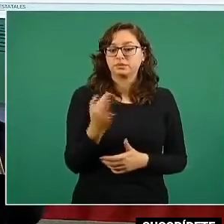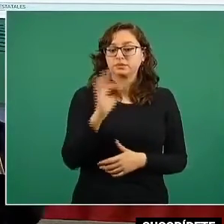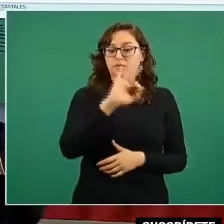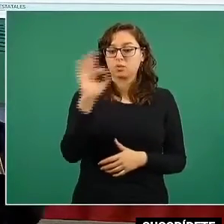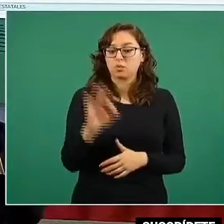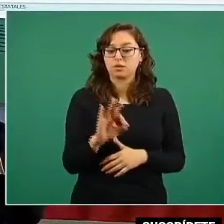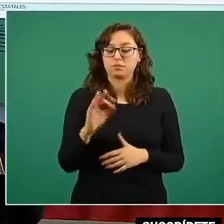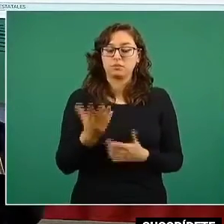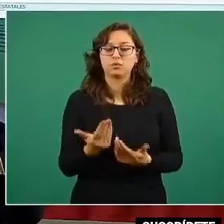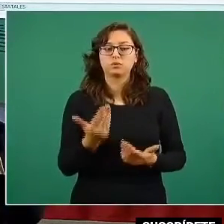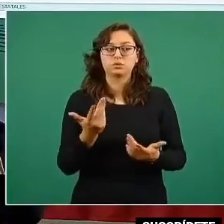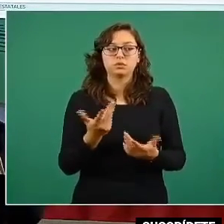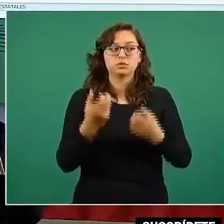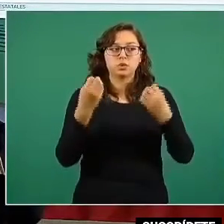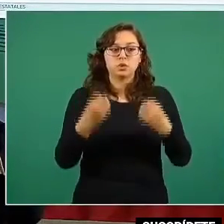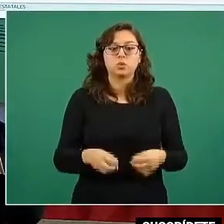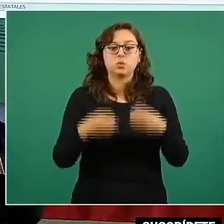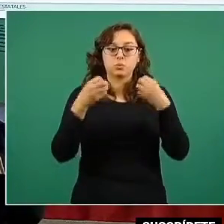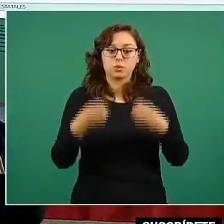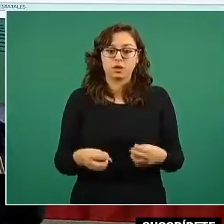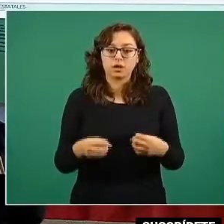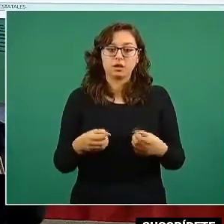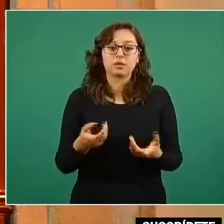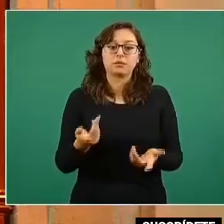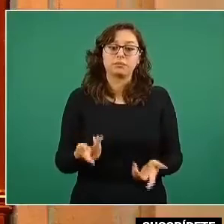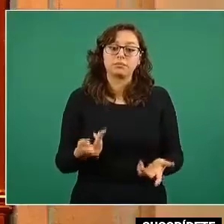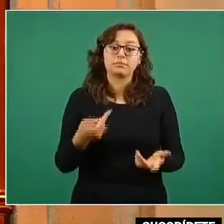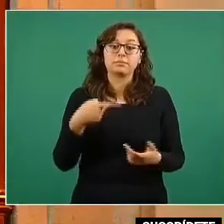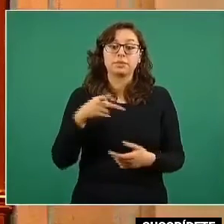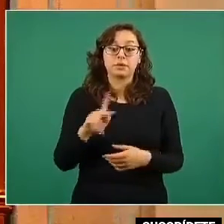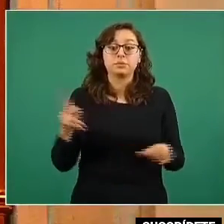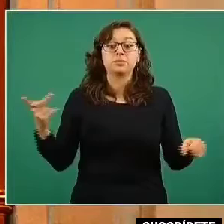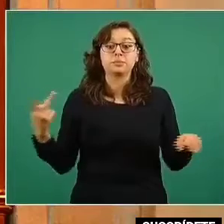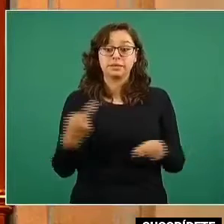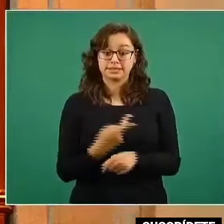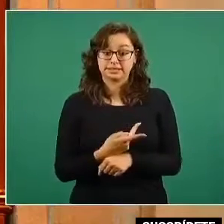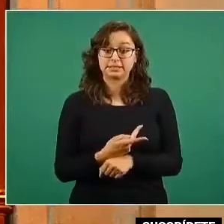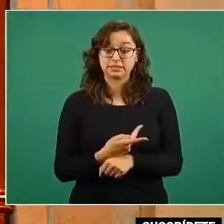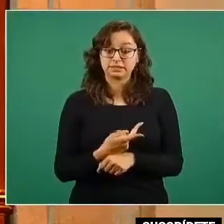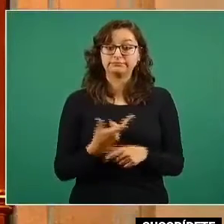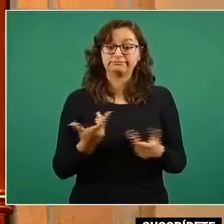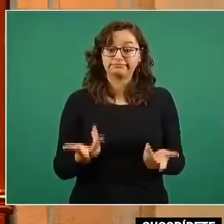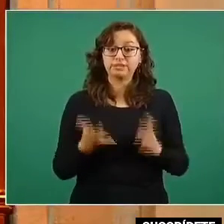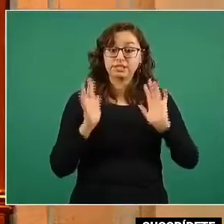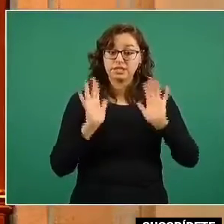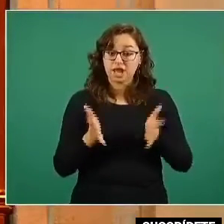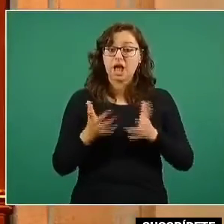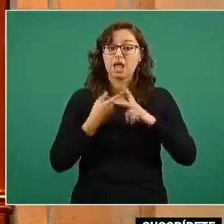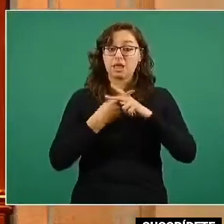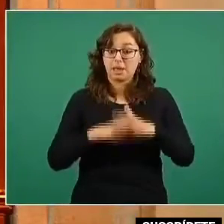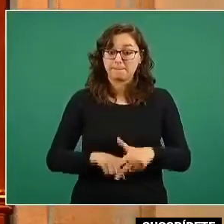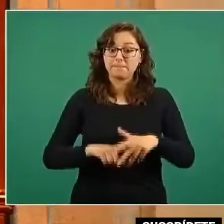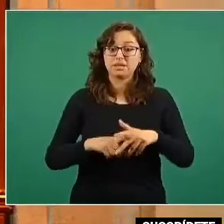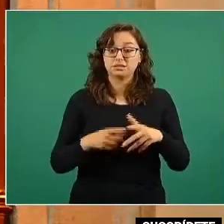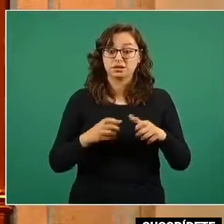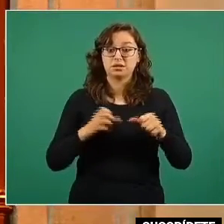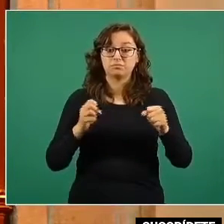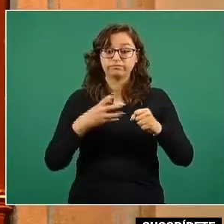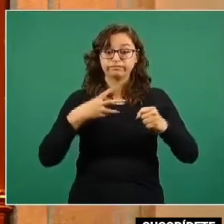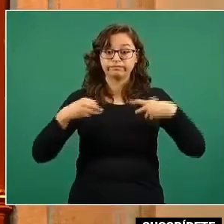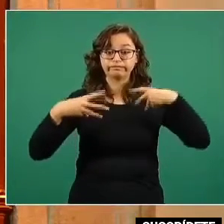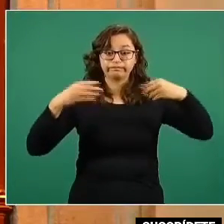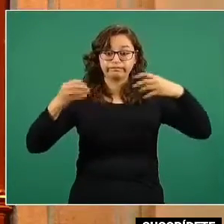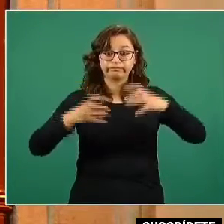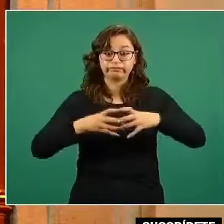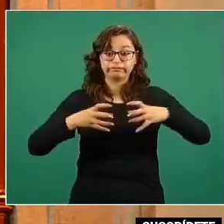70% de ocupación, encontrarse en estos rangos por encima del 50 sí debe de llevarlos a una preparación activa